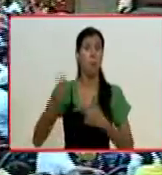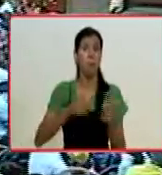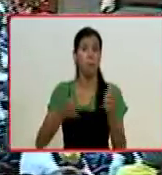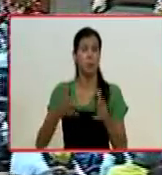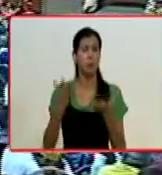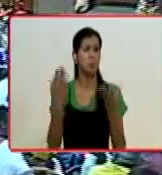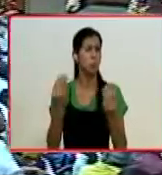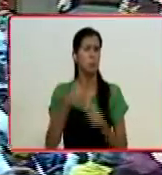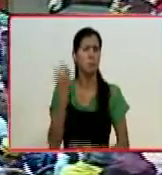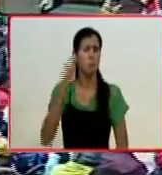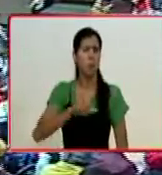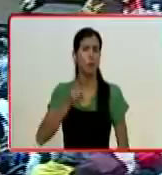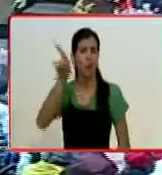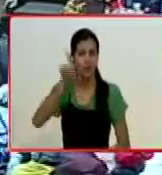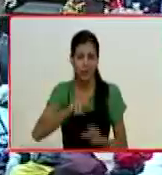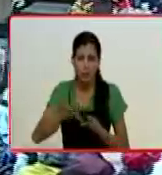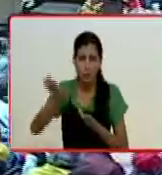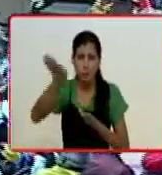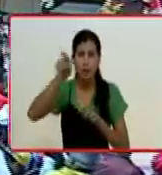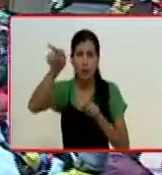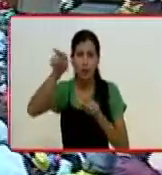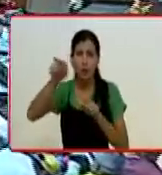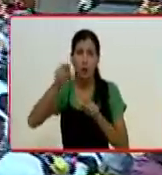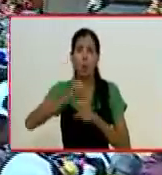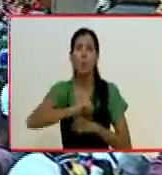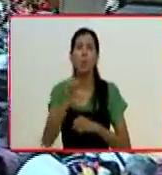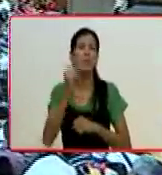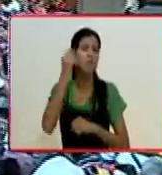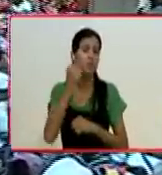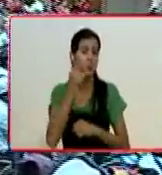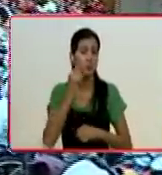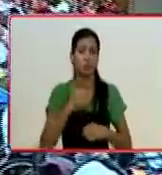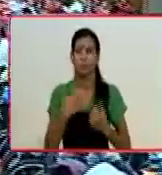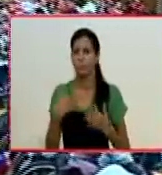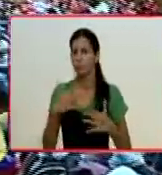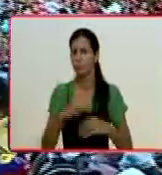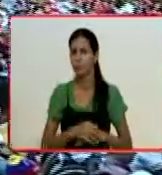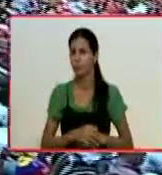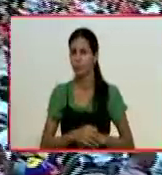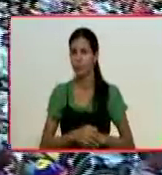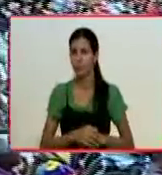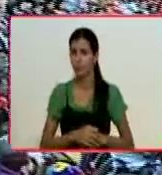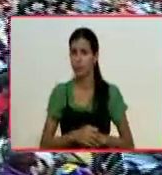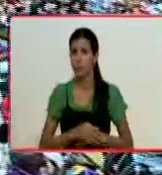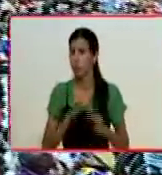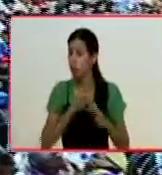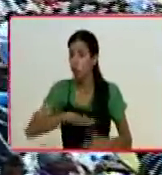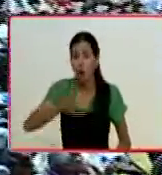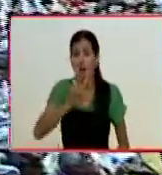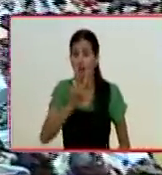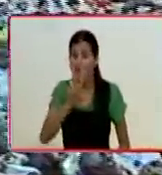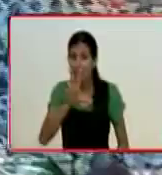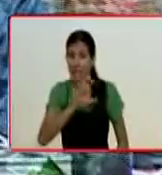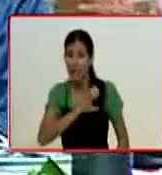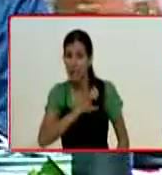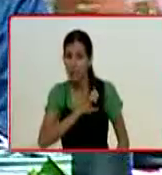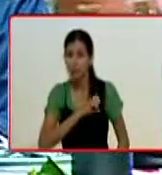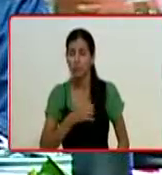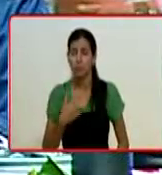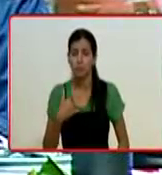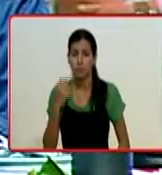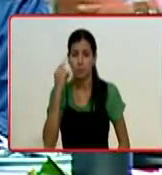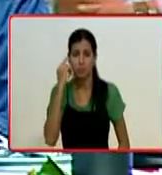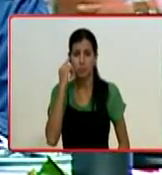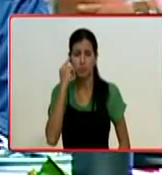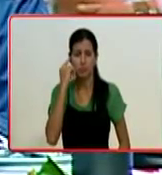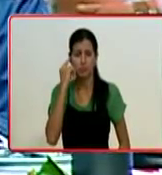en la subida hacia Barrio Sucre? ¿Ah? Hacia el 7 de mayo, todo el 23 de enero. Yo el 27 de